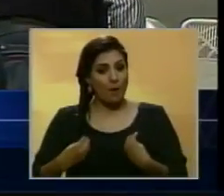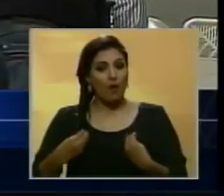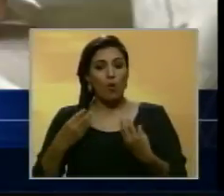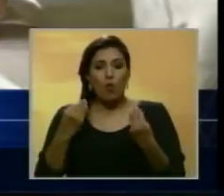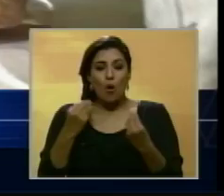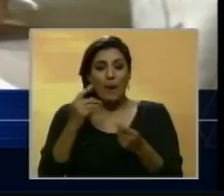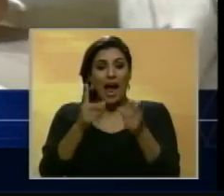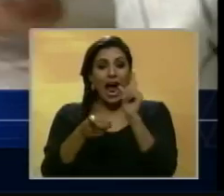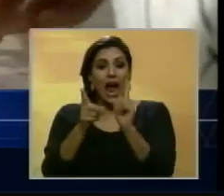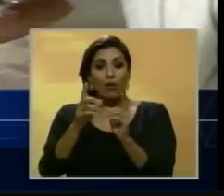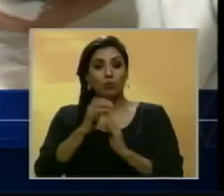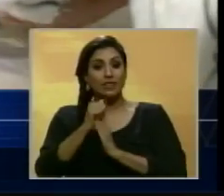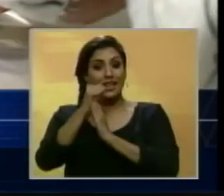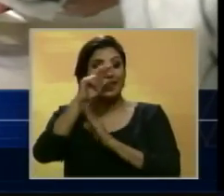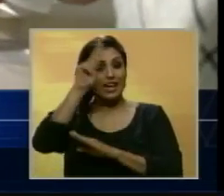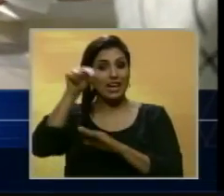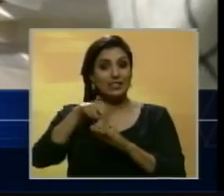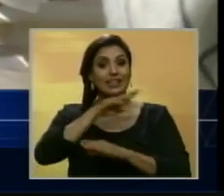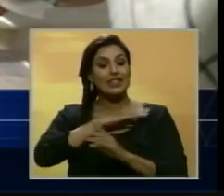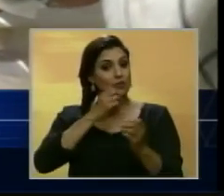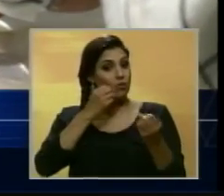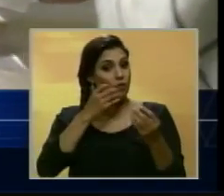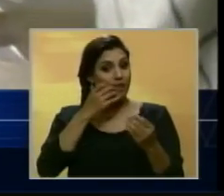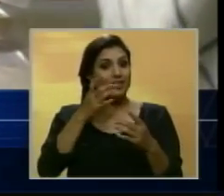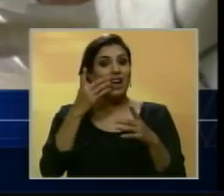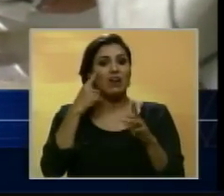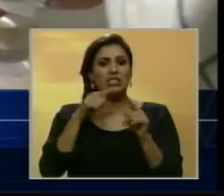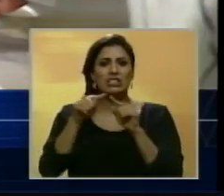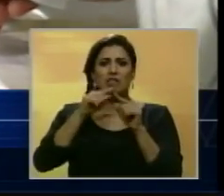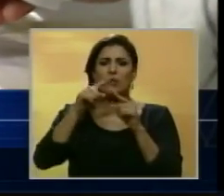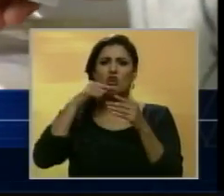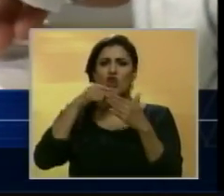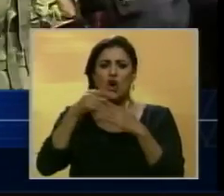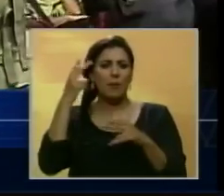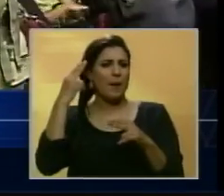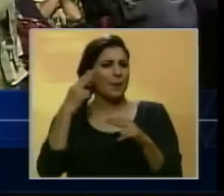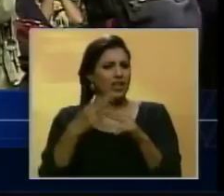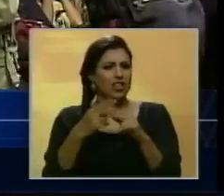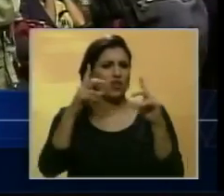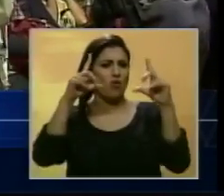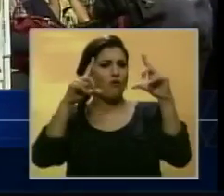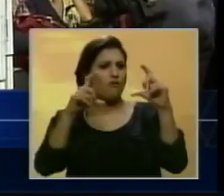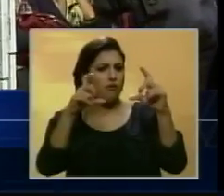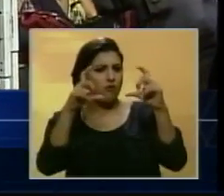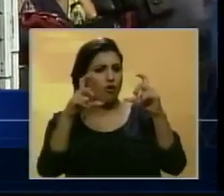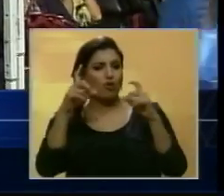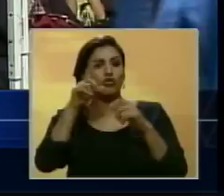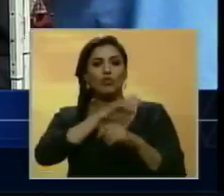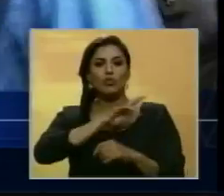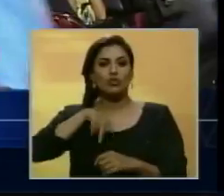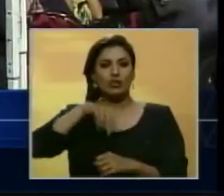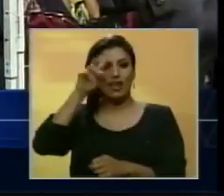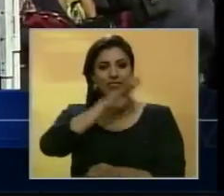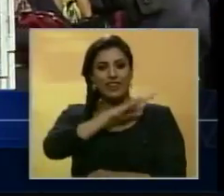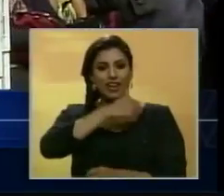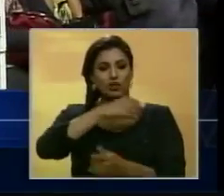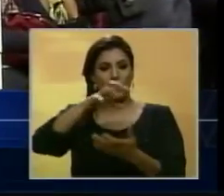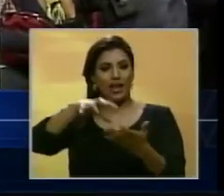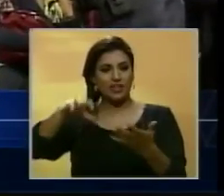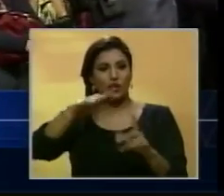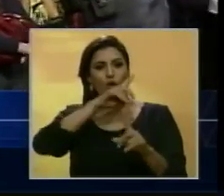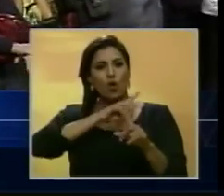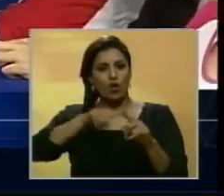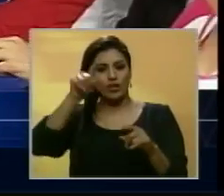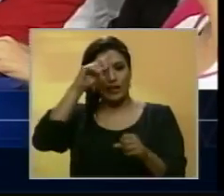cómo algunos líderes nacionales han expuesto al escarnio público con nombre, apellido, fotografía a nuestros directores regionales y a